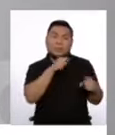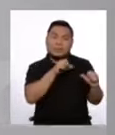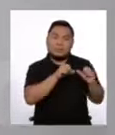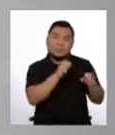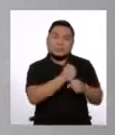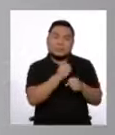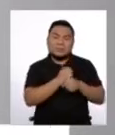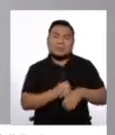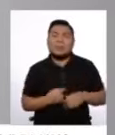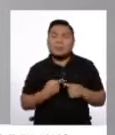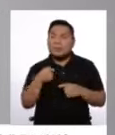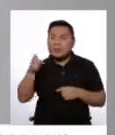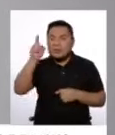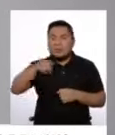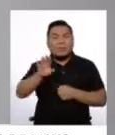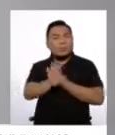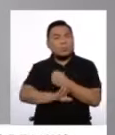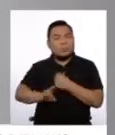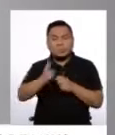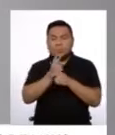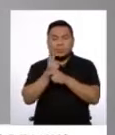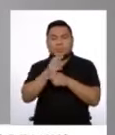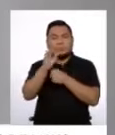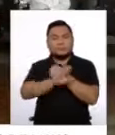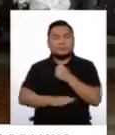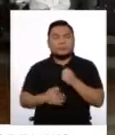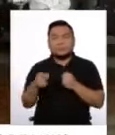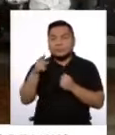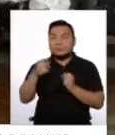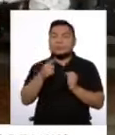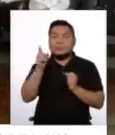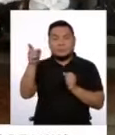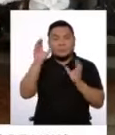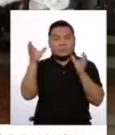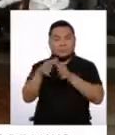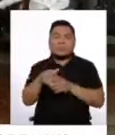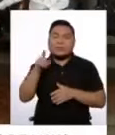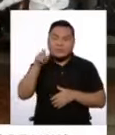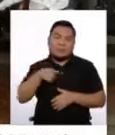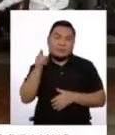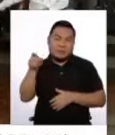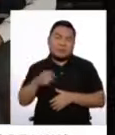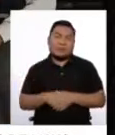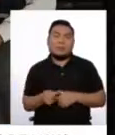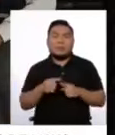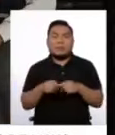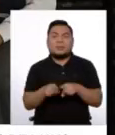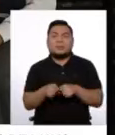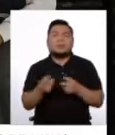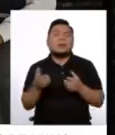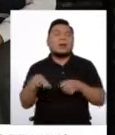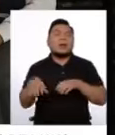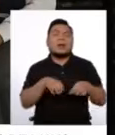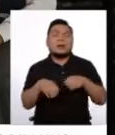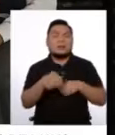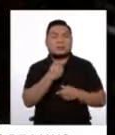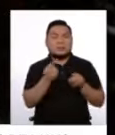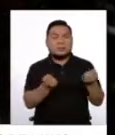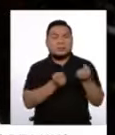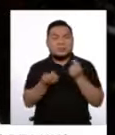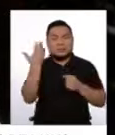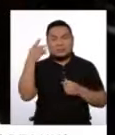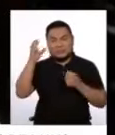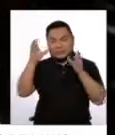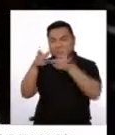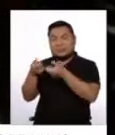medidas de bioseguridad, creo que es totalmente factible. Además de informar sobre actos del gobierno durante el tiempo en que estuvo